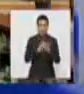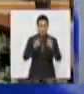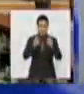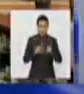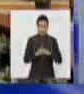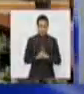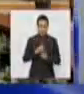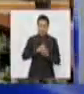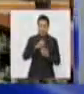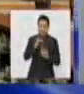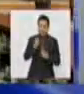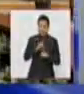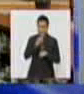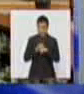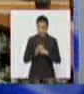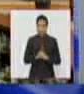ley. Yo creo que